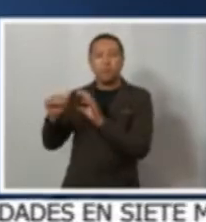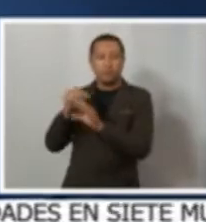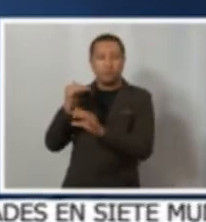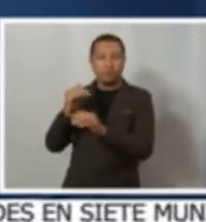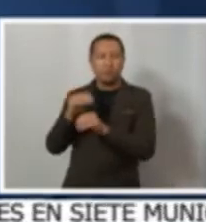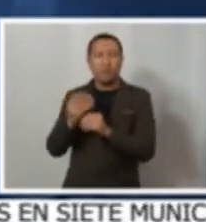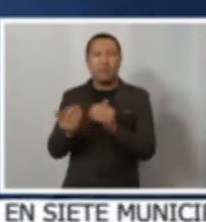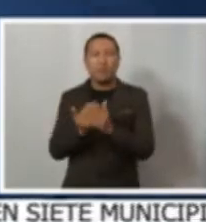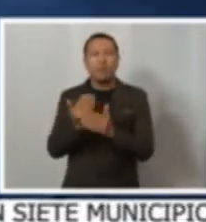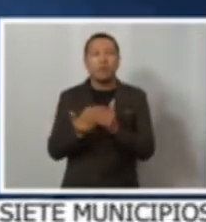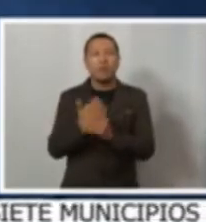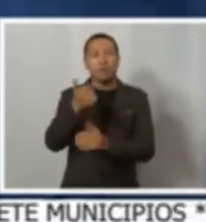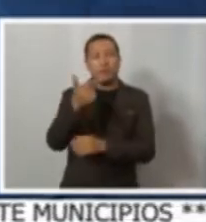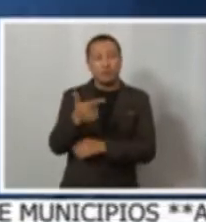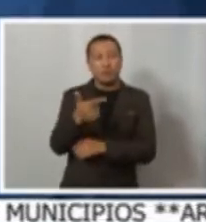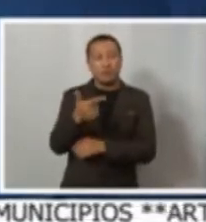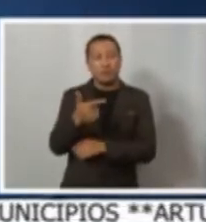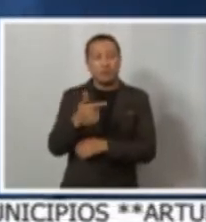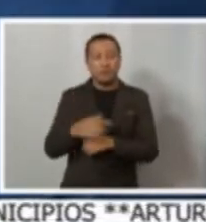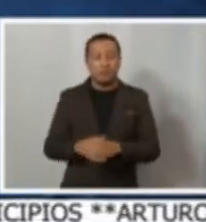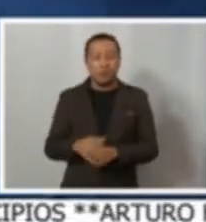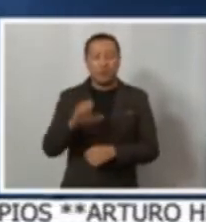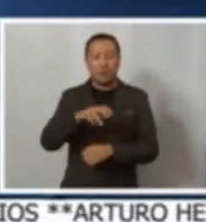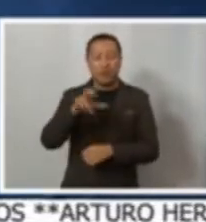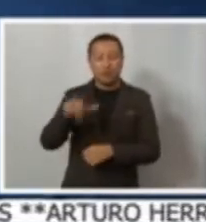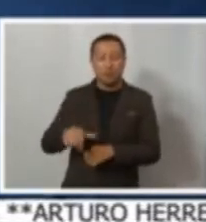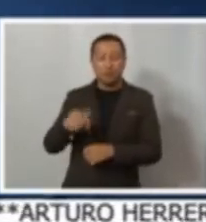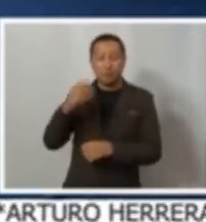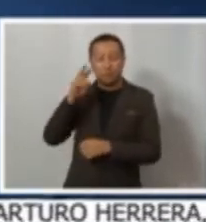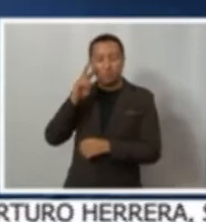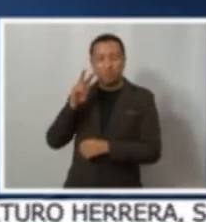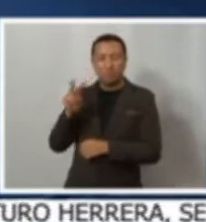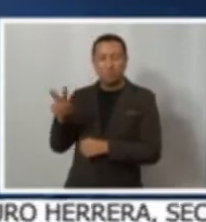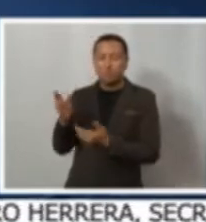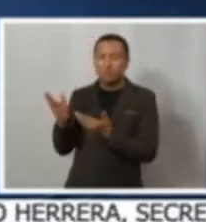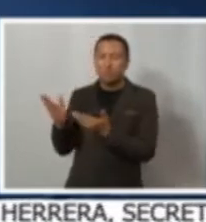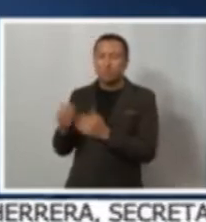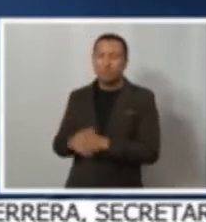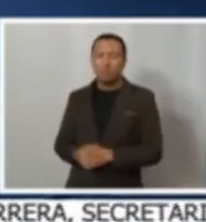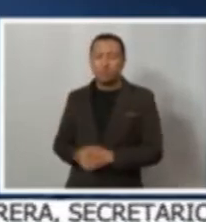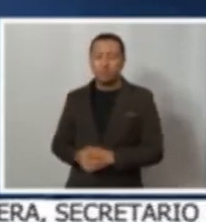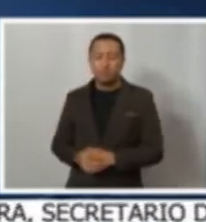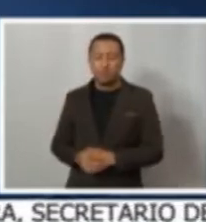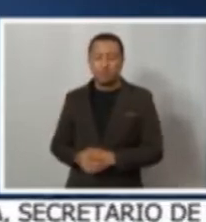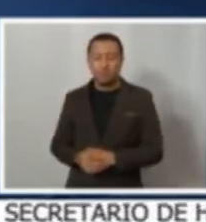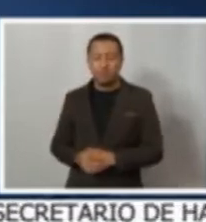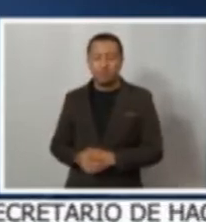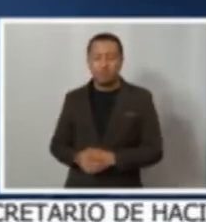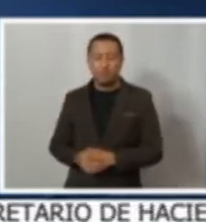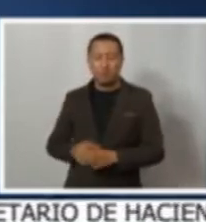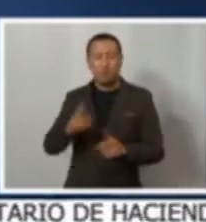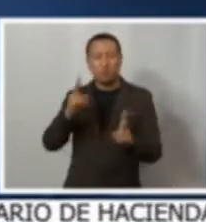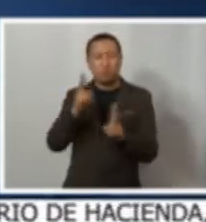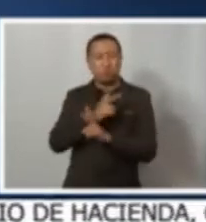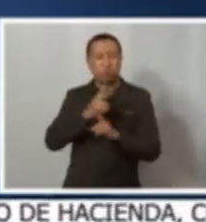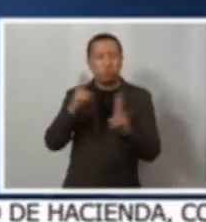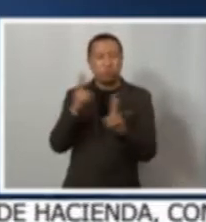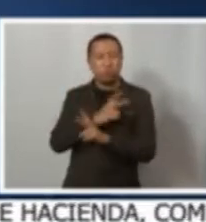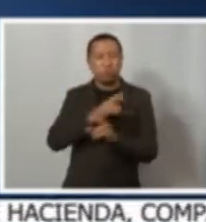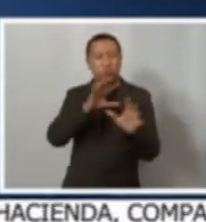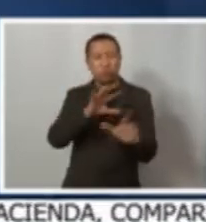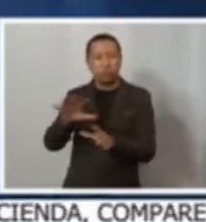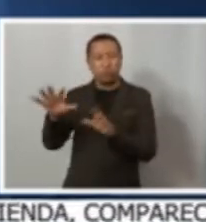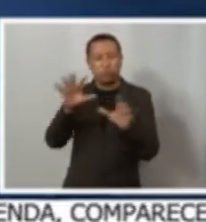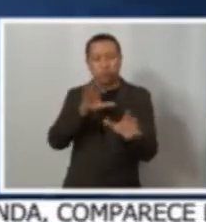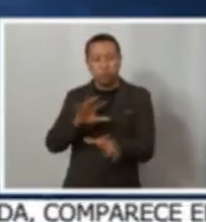mañana aproximadamente, en Cancún estamos viendo los vientos, las palmeras, cómo se mueven,